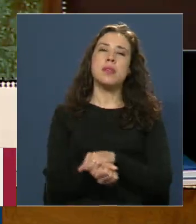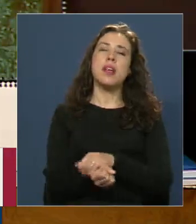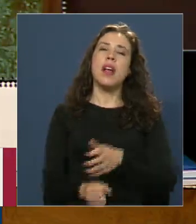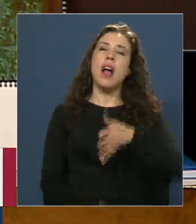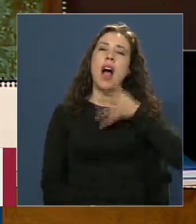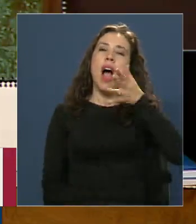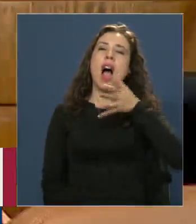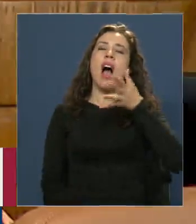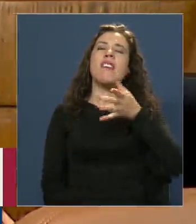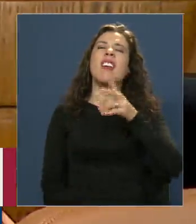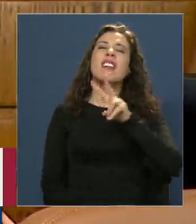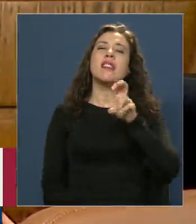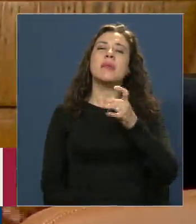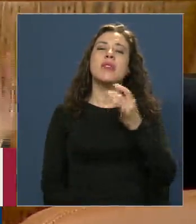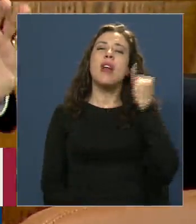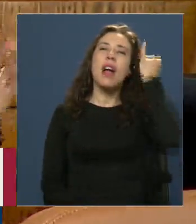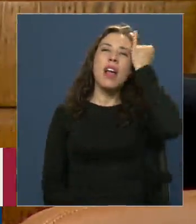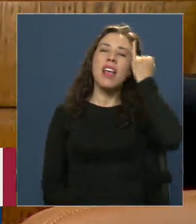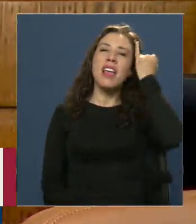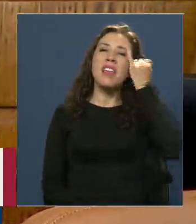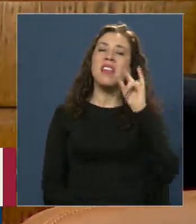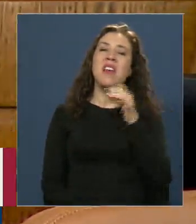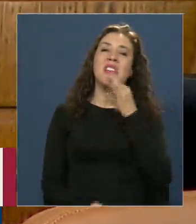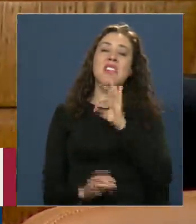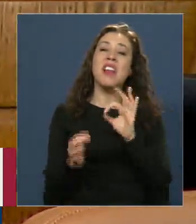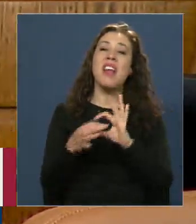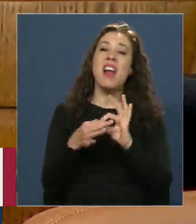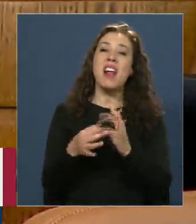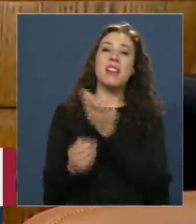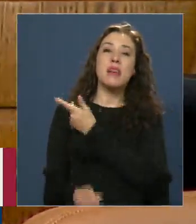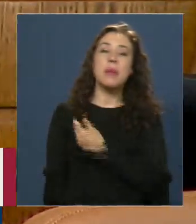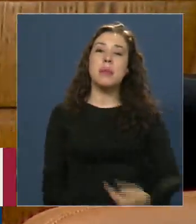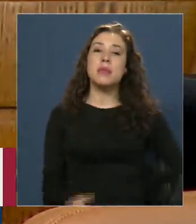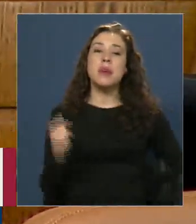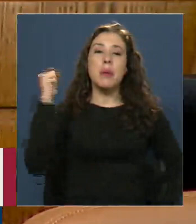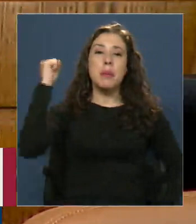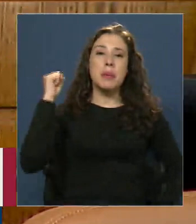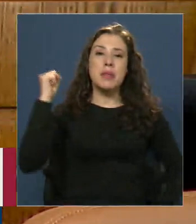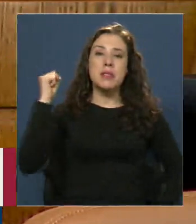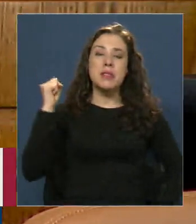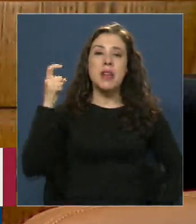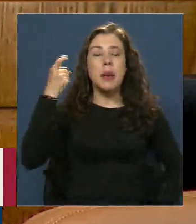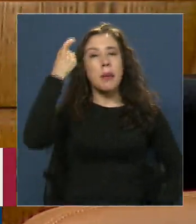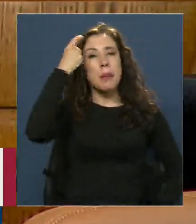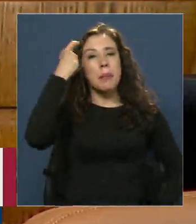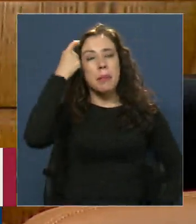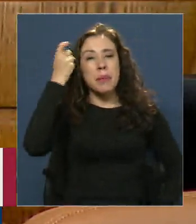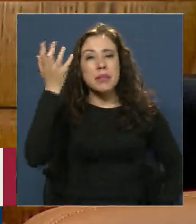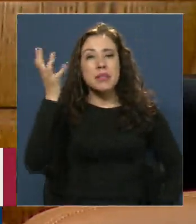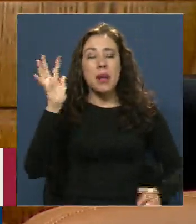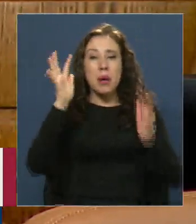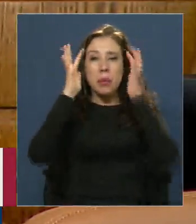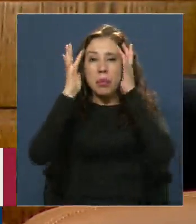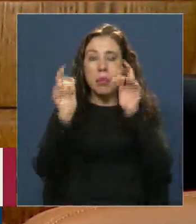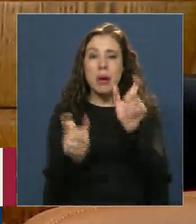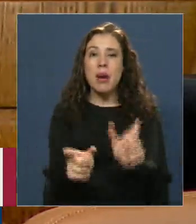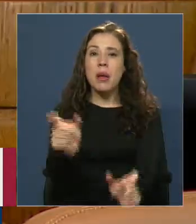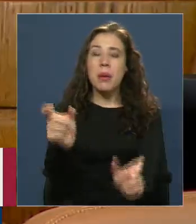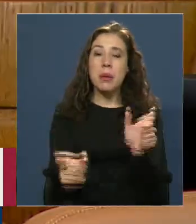que de agradecimiento al gobierno del presidente Piñera por pensar en la gente